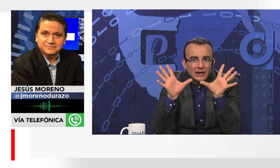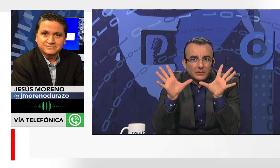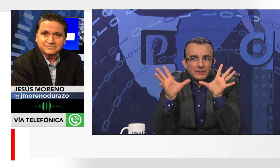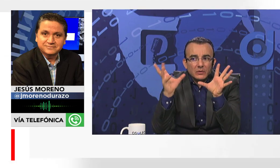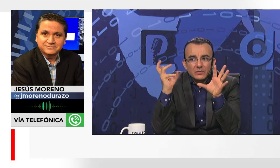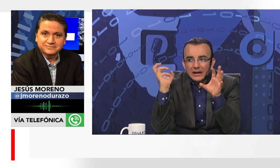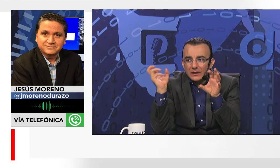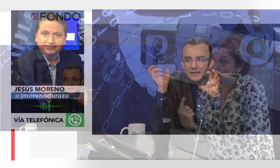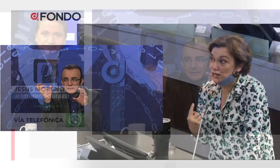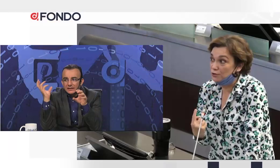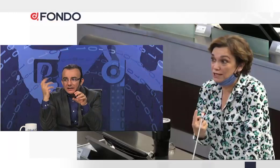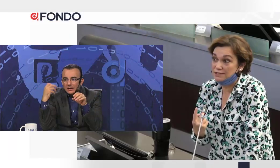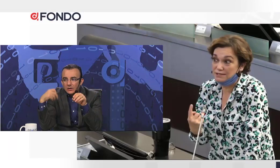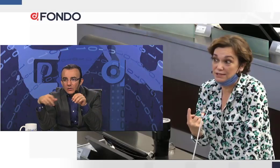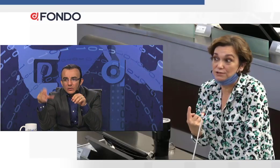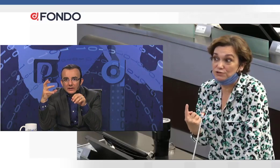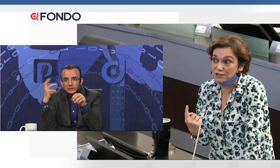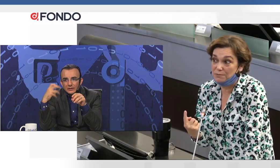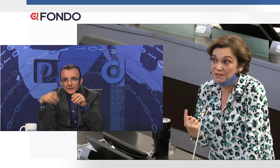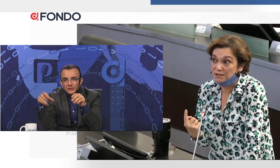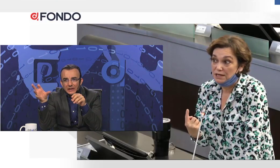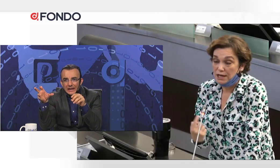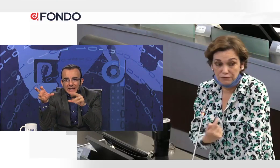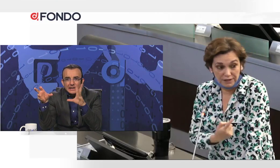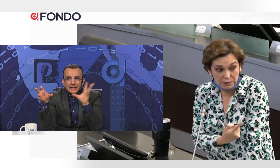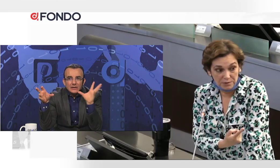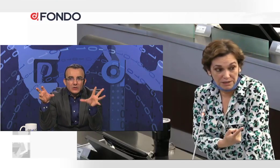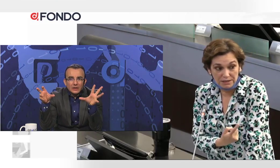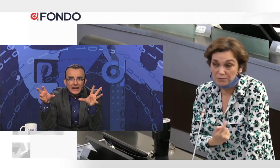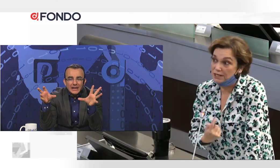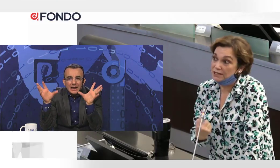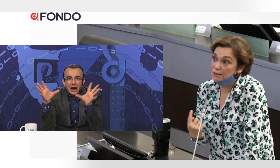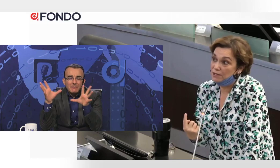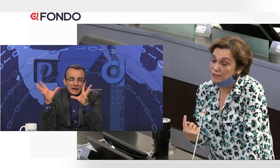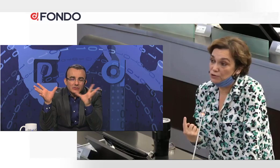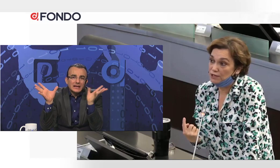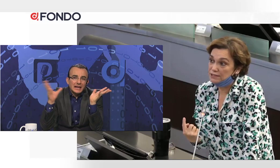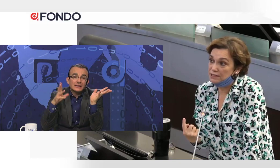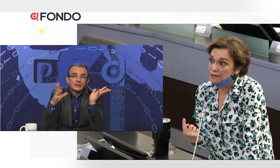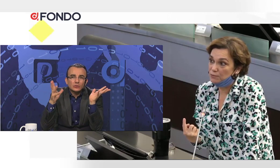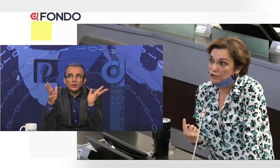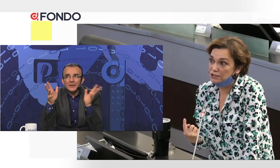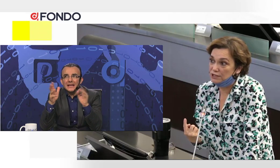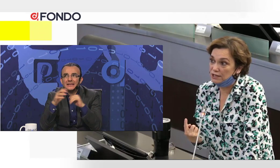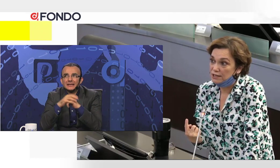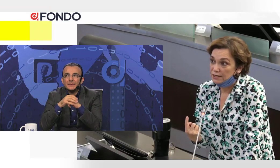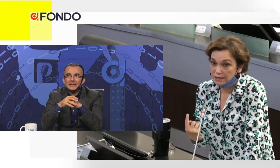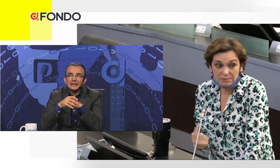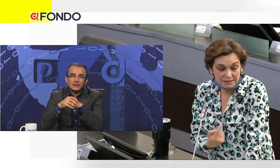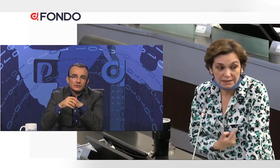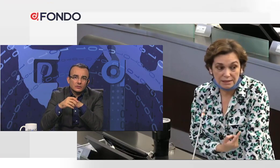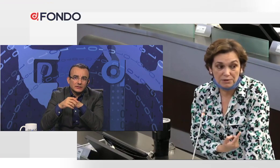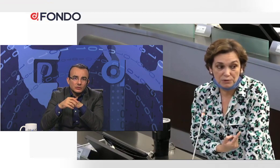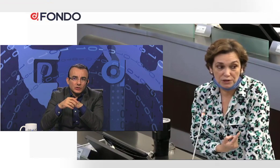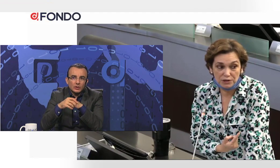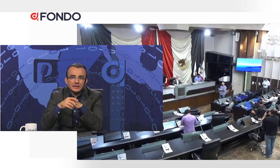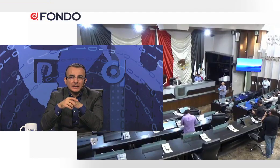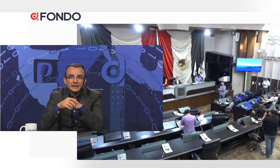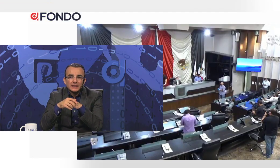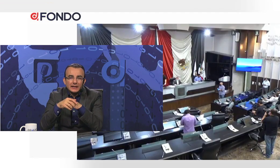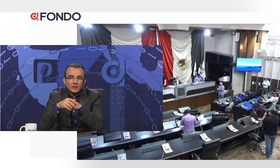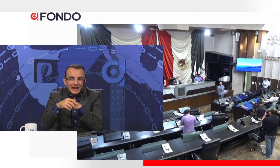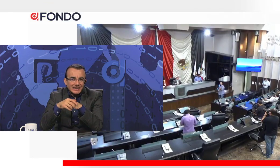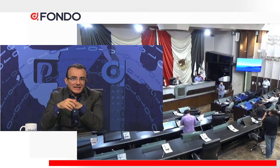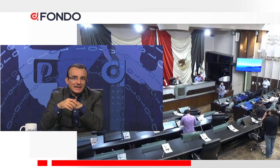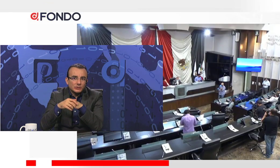sin ser abogado, pero uno es lo nacional y lo local, al menos que las autonomías, ciertamente las constituciones